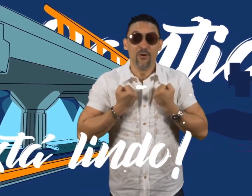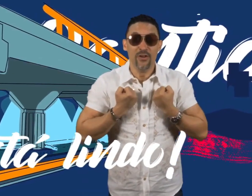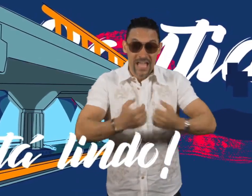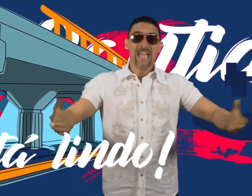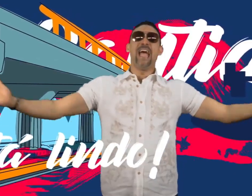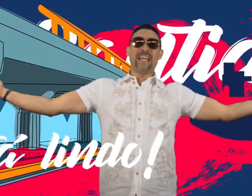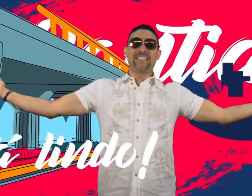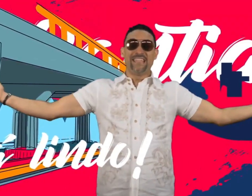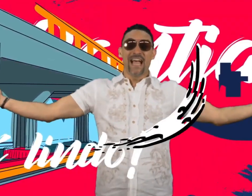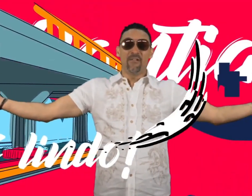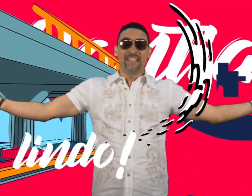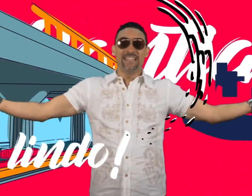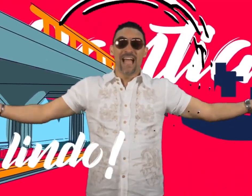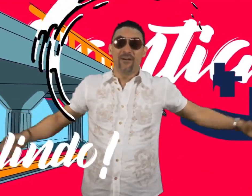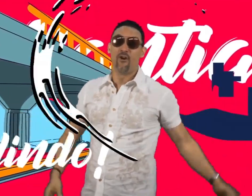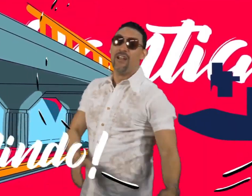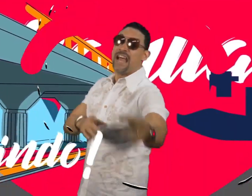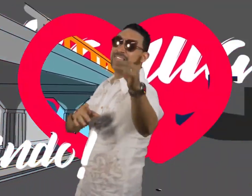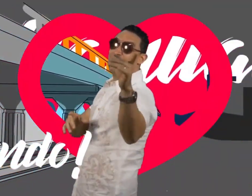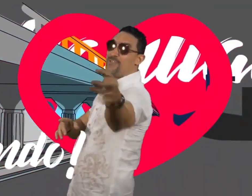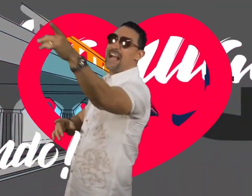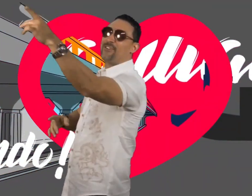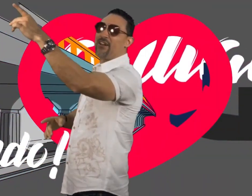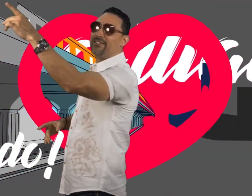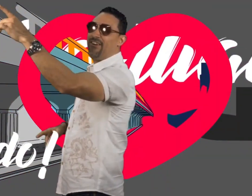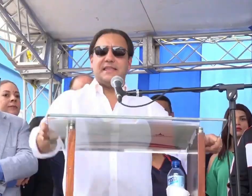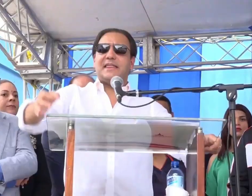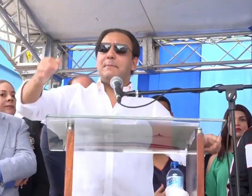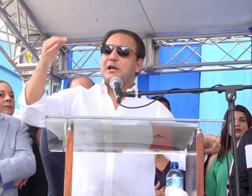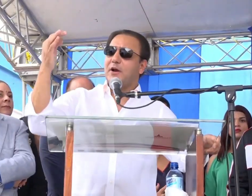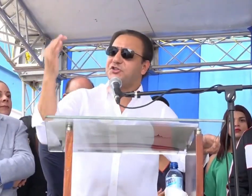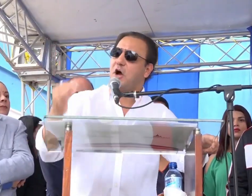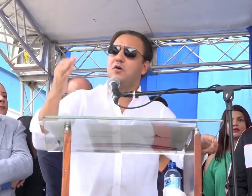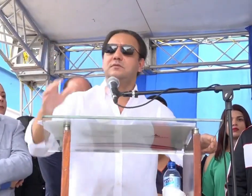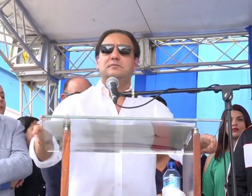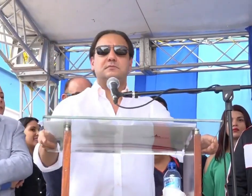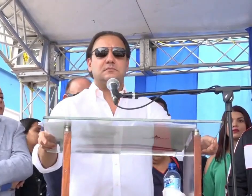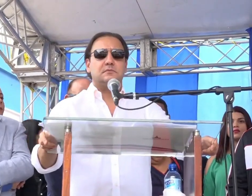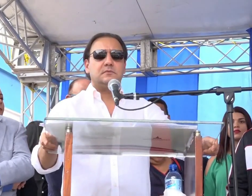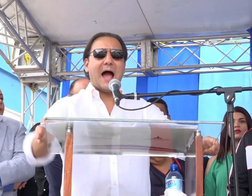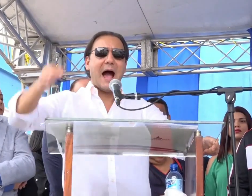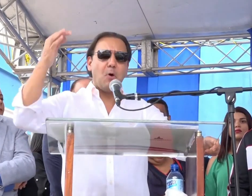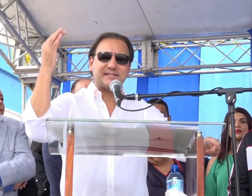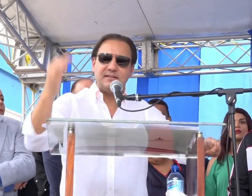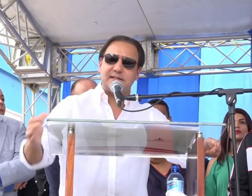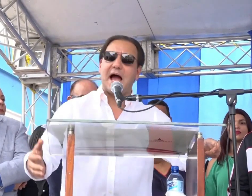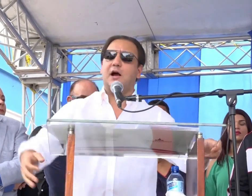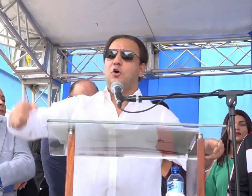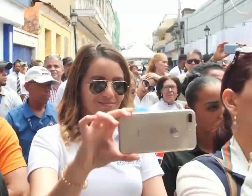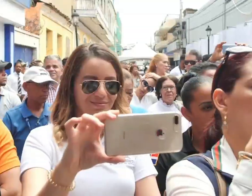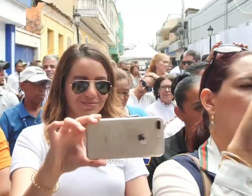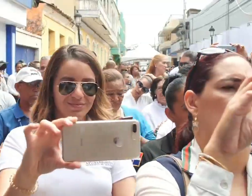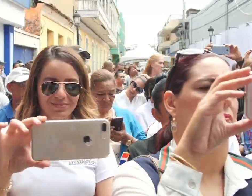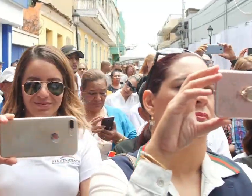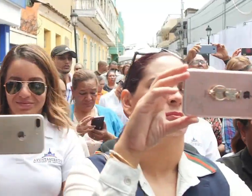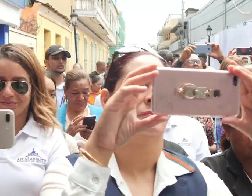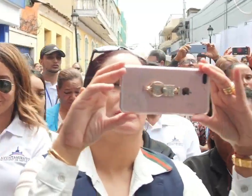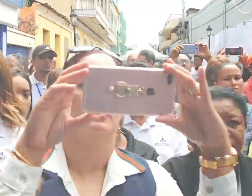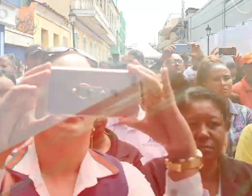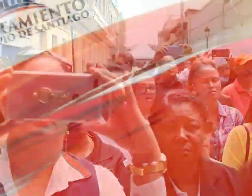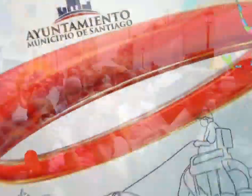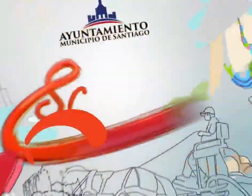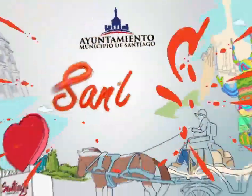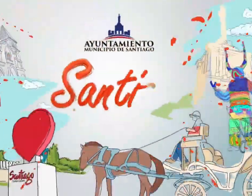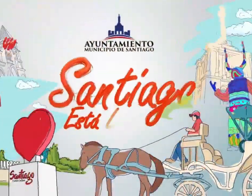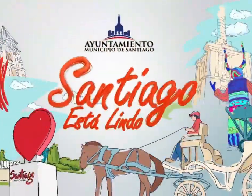todo pulmón y es que Santiago es Santiago la ciudad de corazón Santiago está hermoso es hermoso